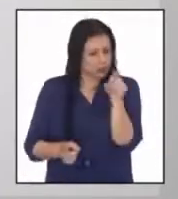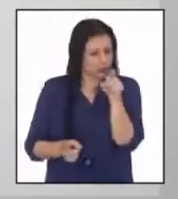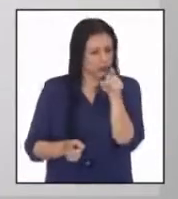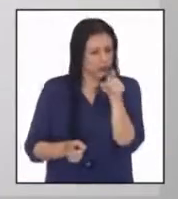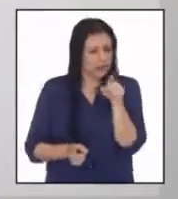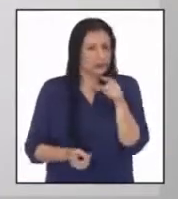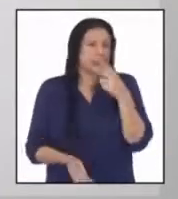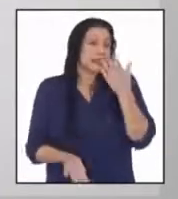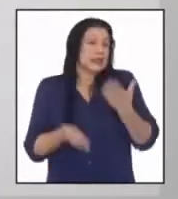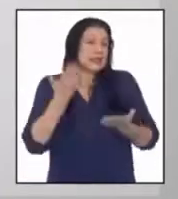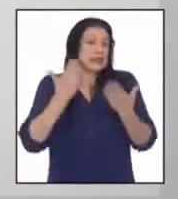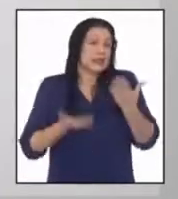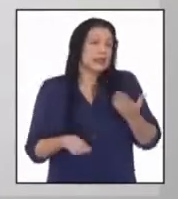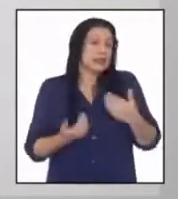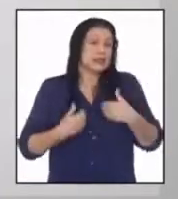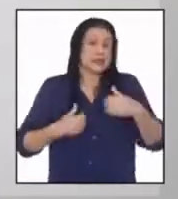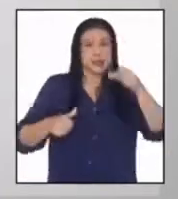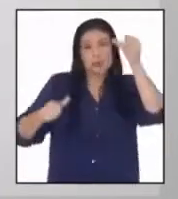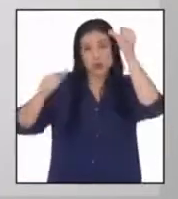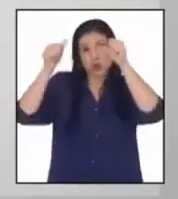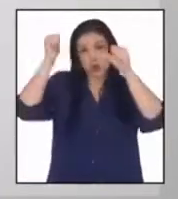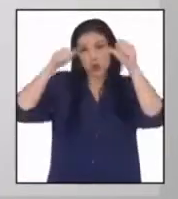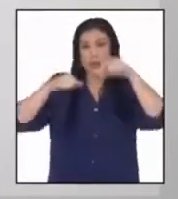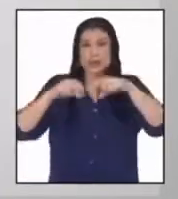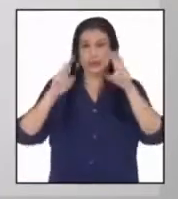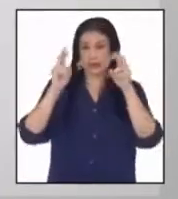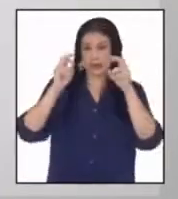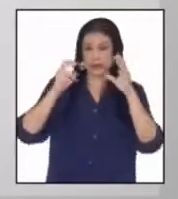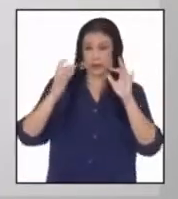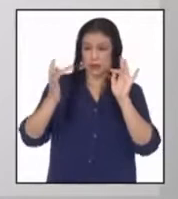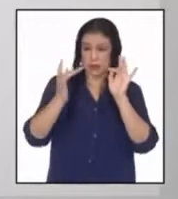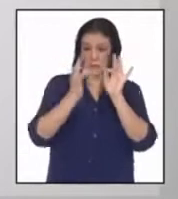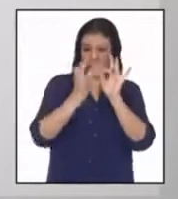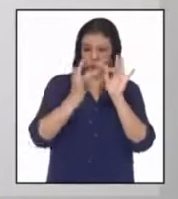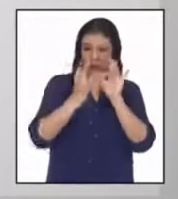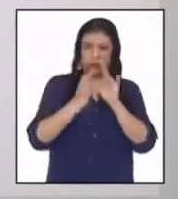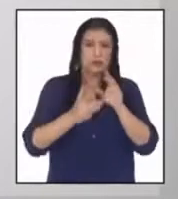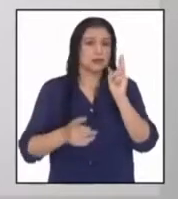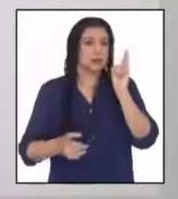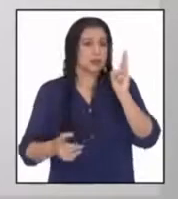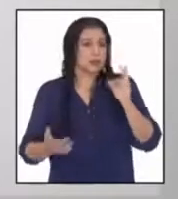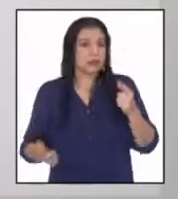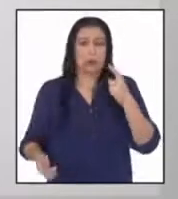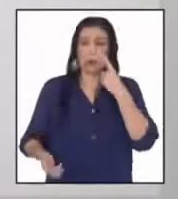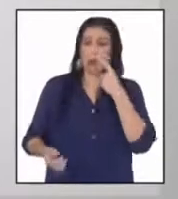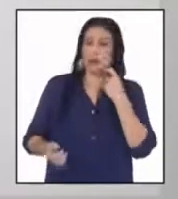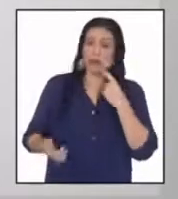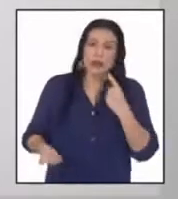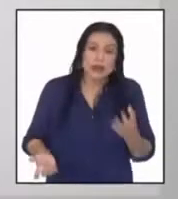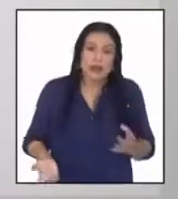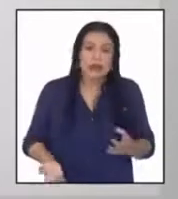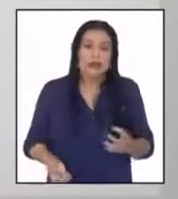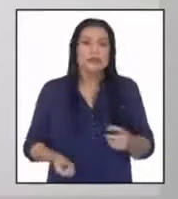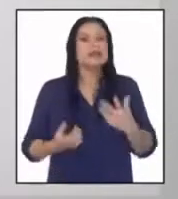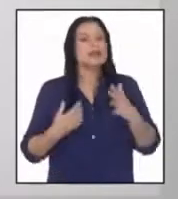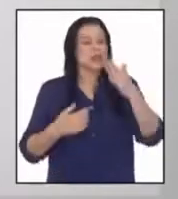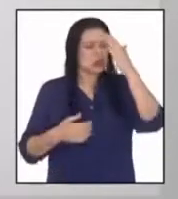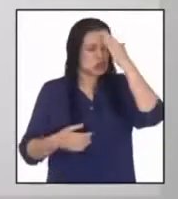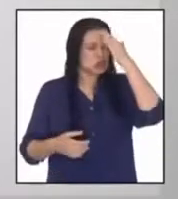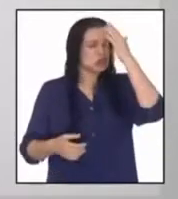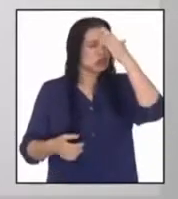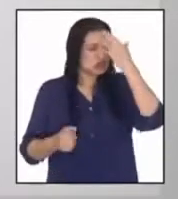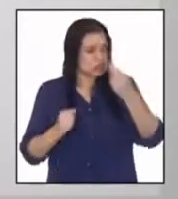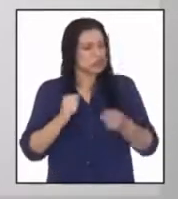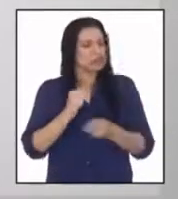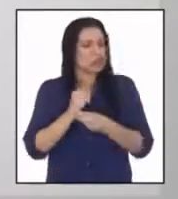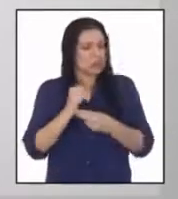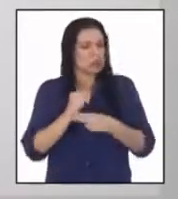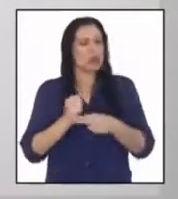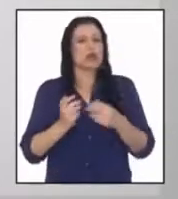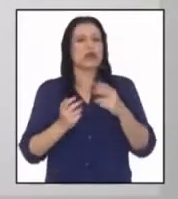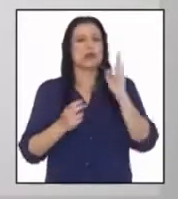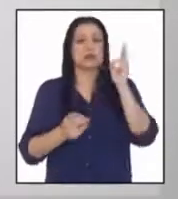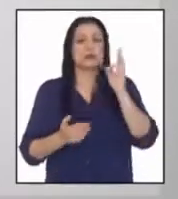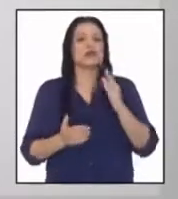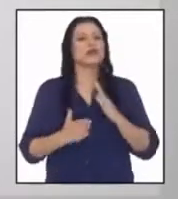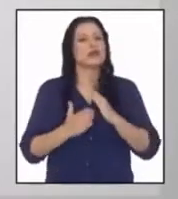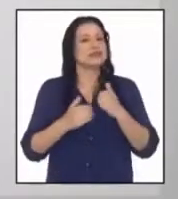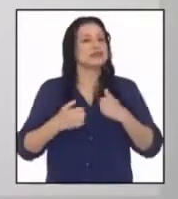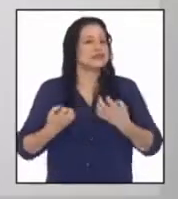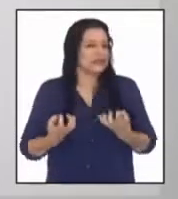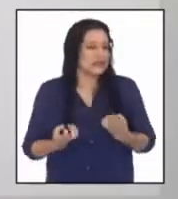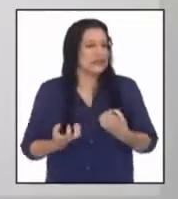que, si les quedó alguna duda, contacten a sus maestras y maestros. Estoy segura de que con mucho gusto les